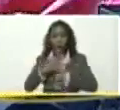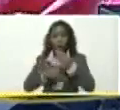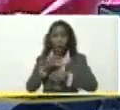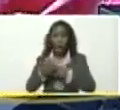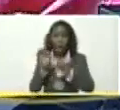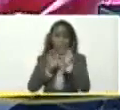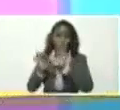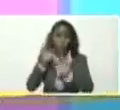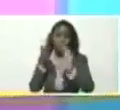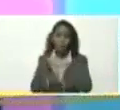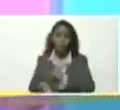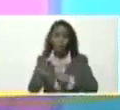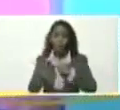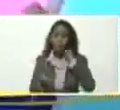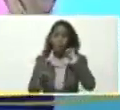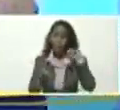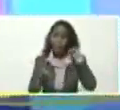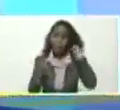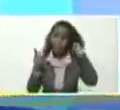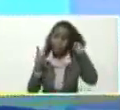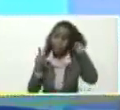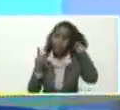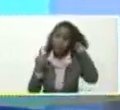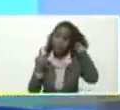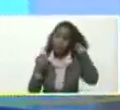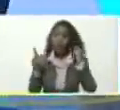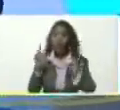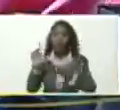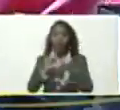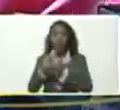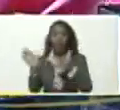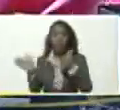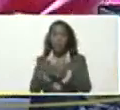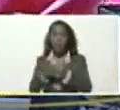comentario sobre la importancia de este libro y del cierre de la feria.